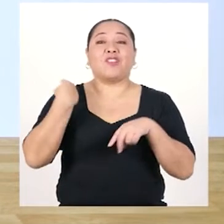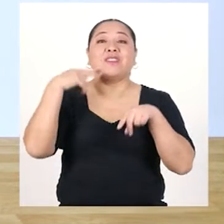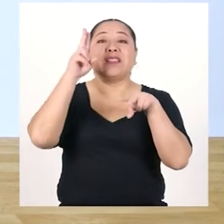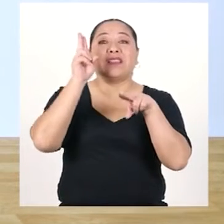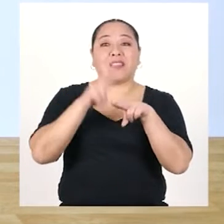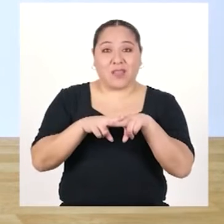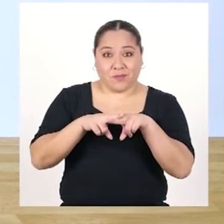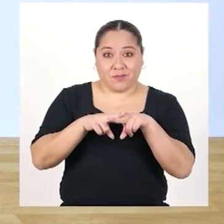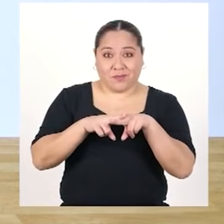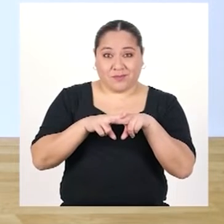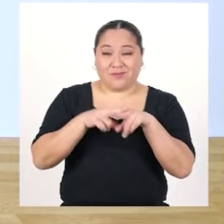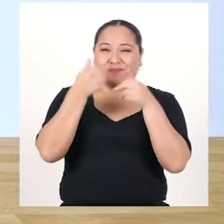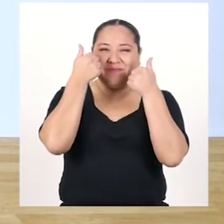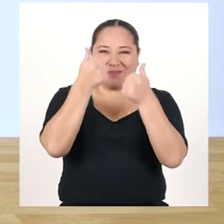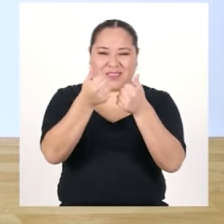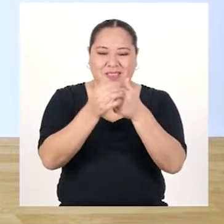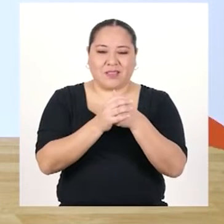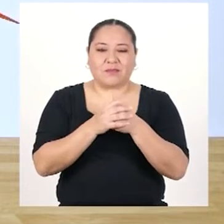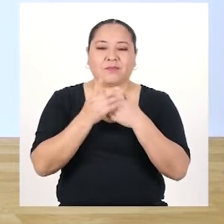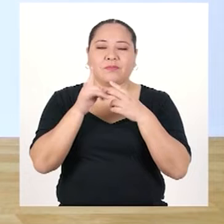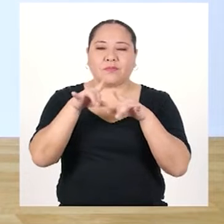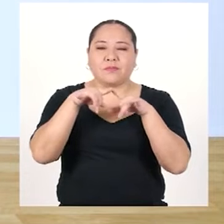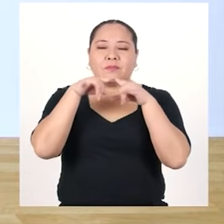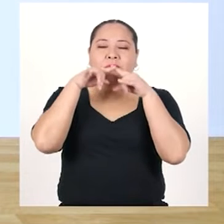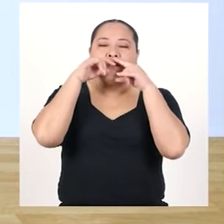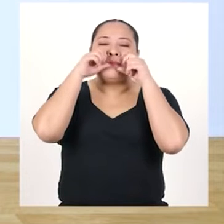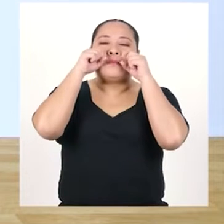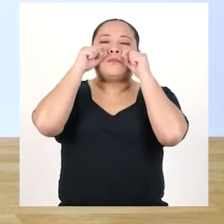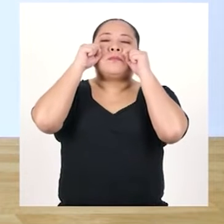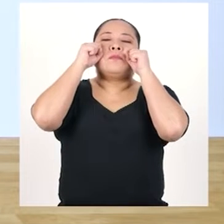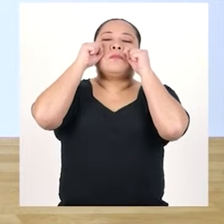sentamos. Eso es. Cuando respiramos,